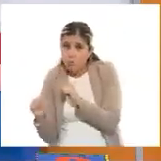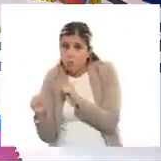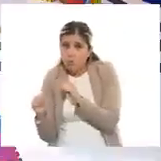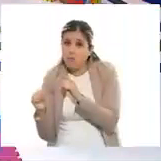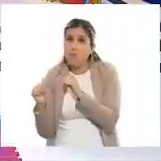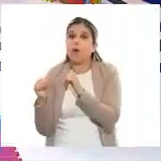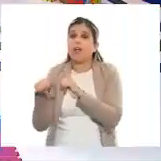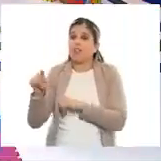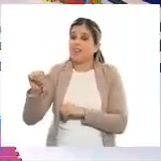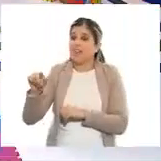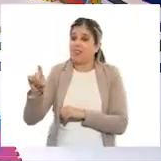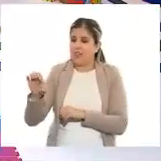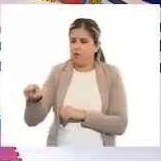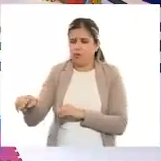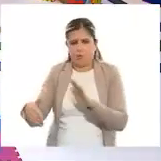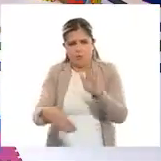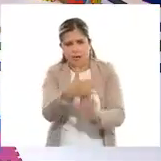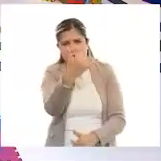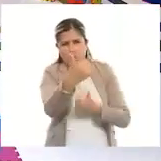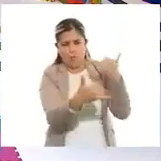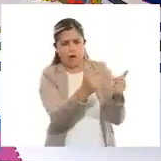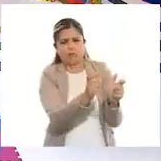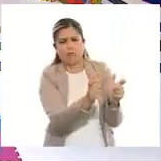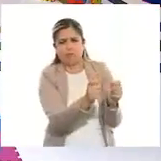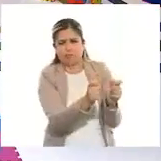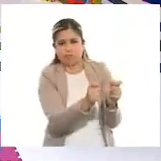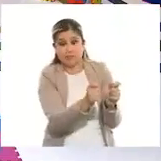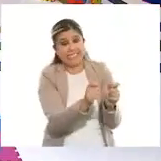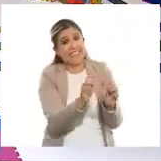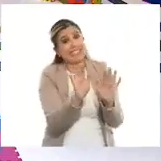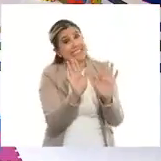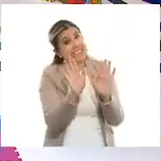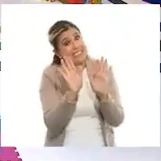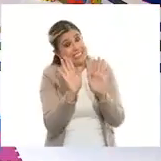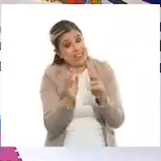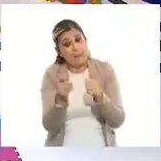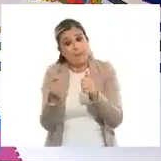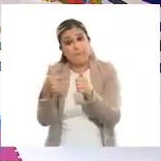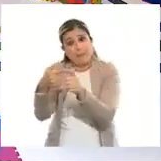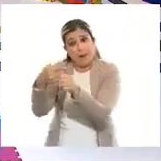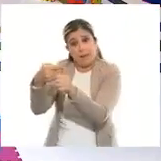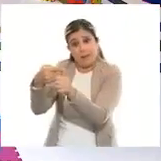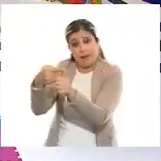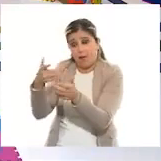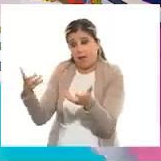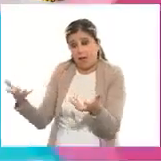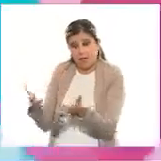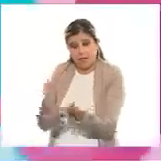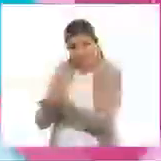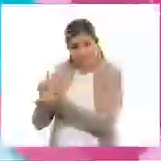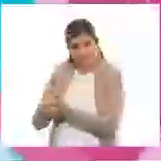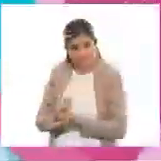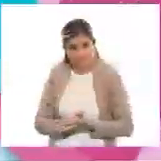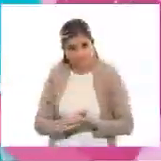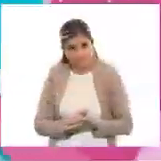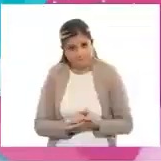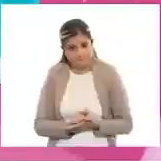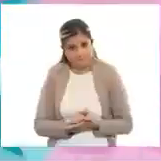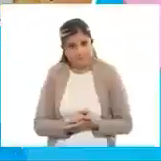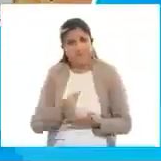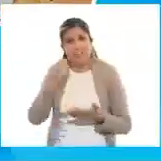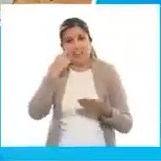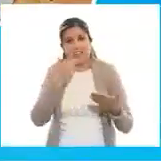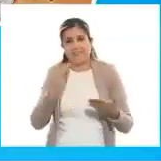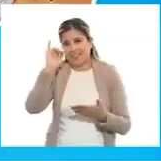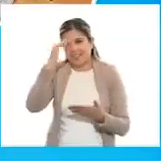de que Tadeo podía jugar videojuegos únicamente si realizaba su labor. Vamos a ver